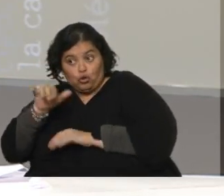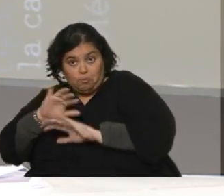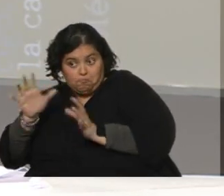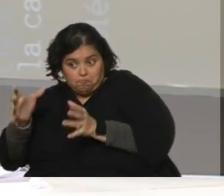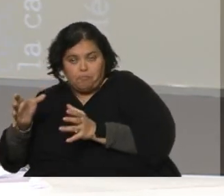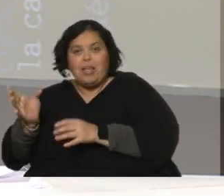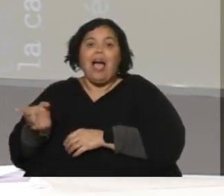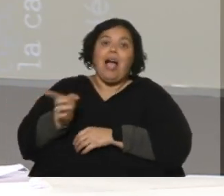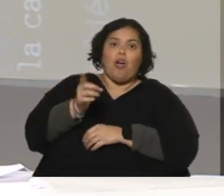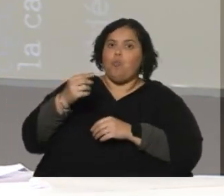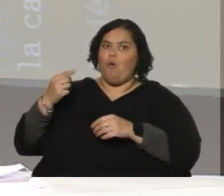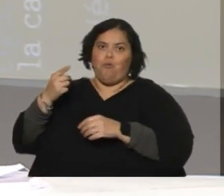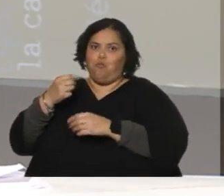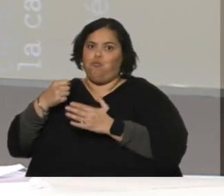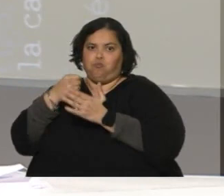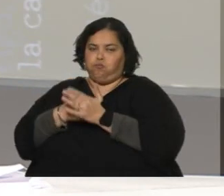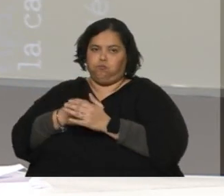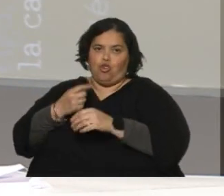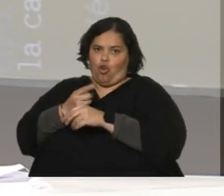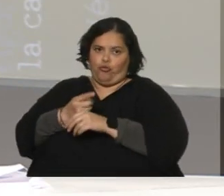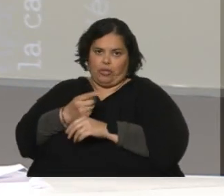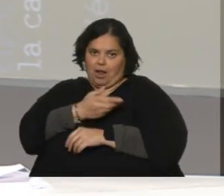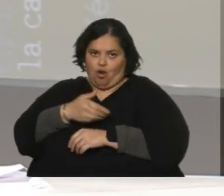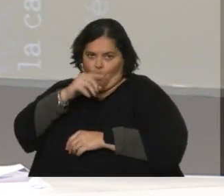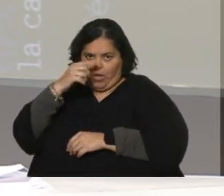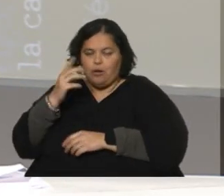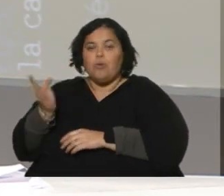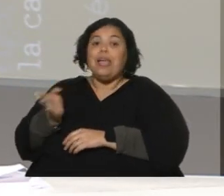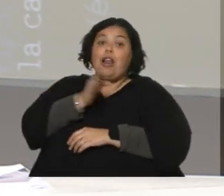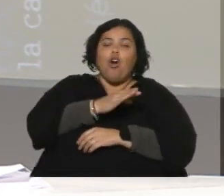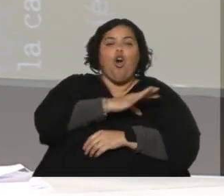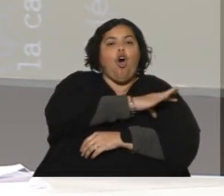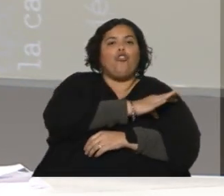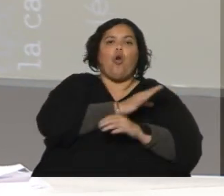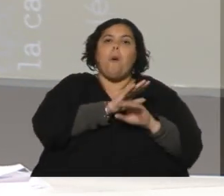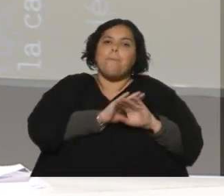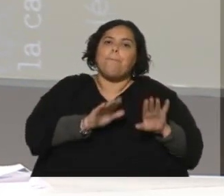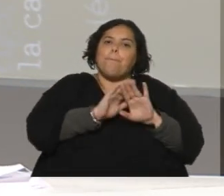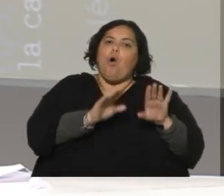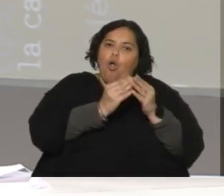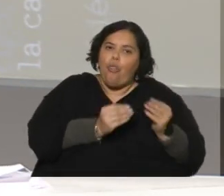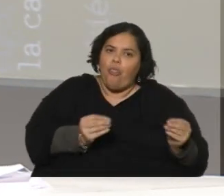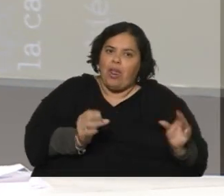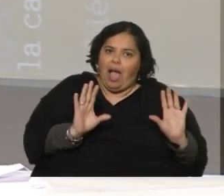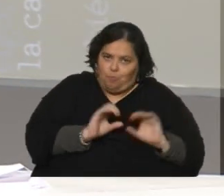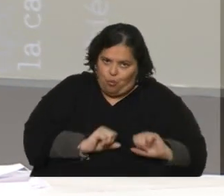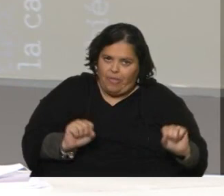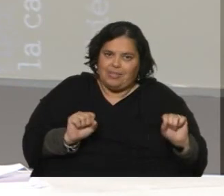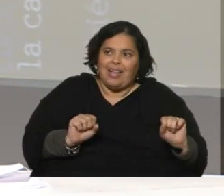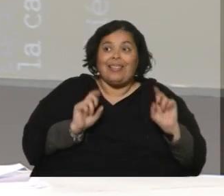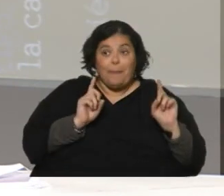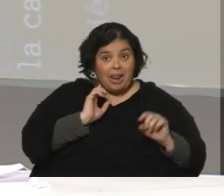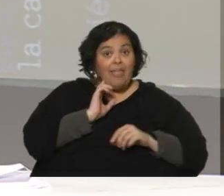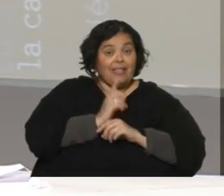a pegar en la cancha Y por otro lado un orsi mucho más moderado capaz que también la decisión de no acompañar esto es